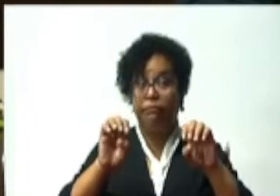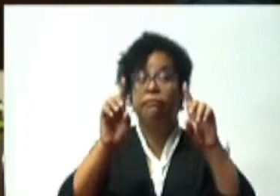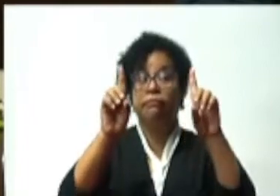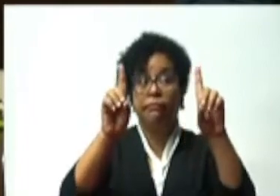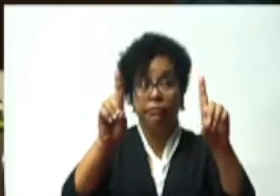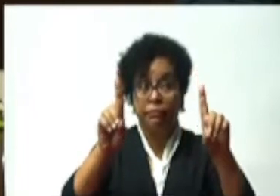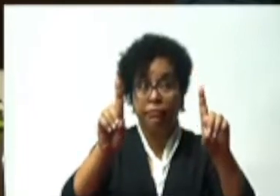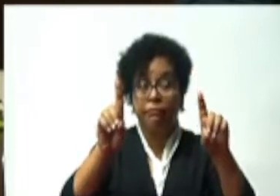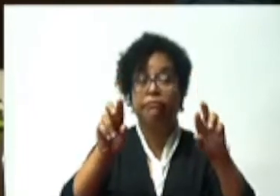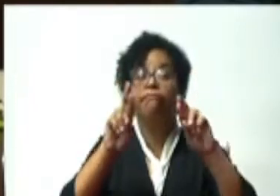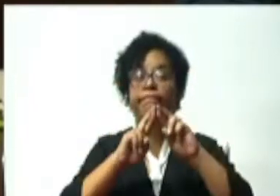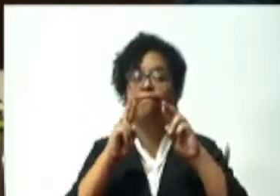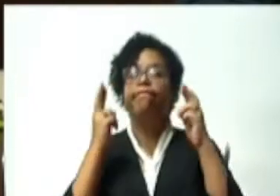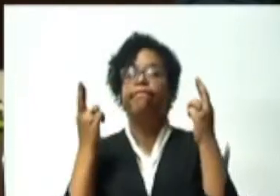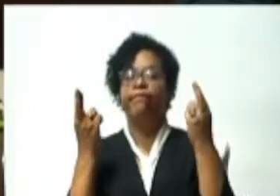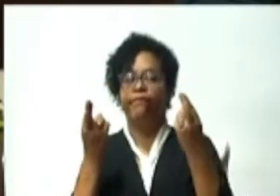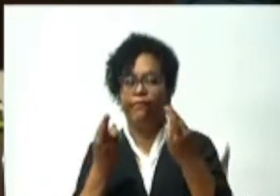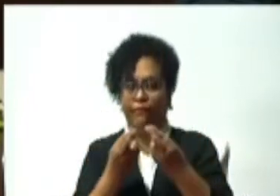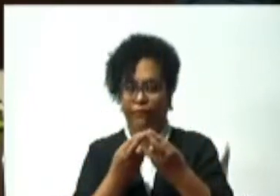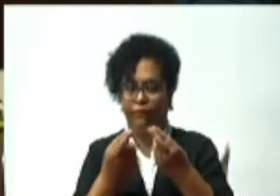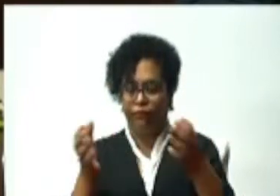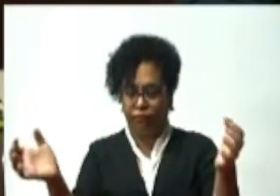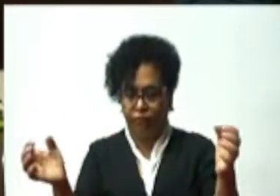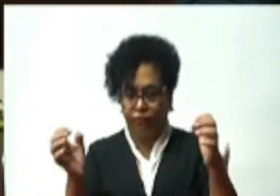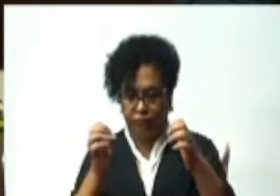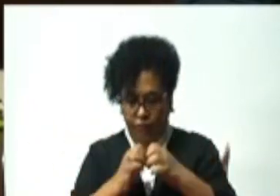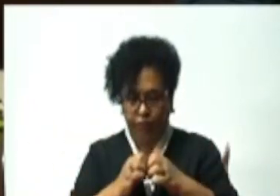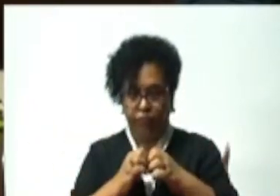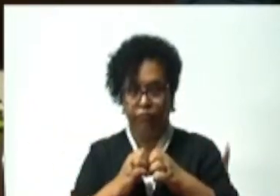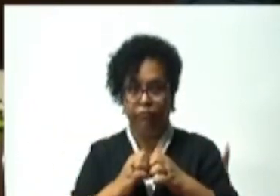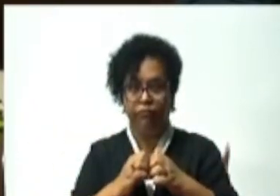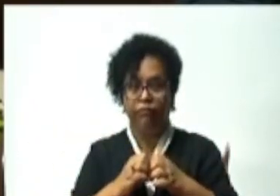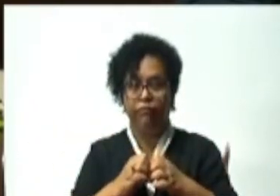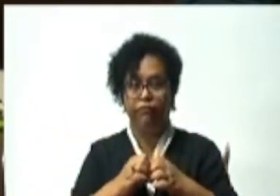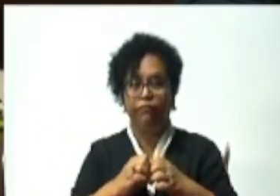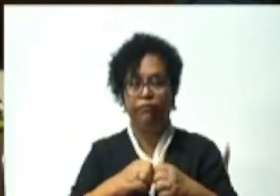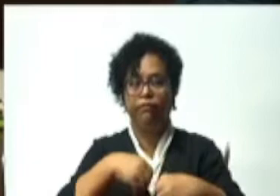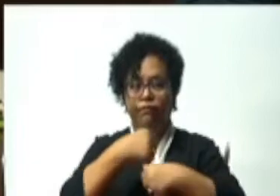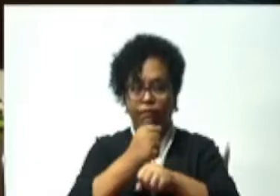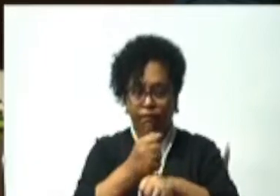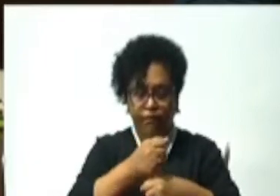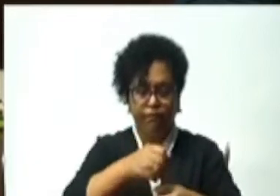una reunión y preparen un informe, porque ese es un hecho que